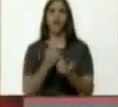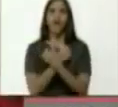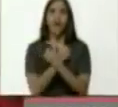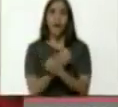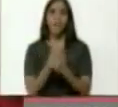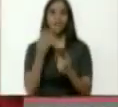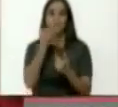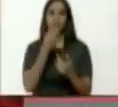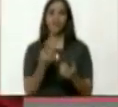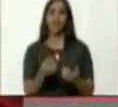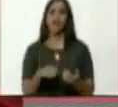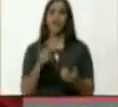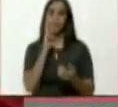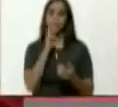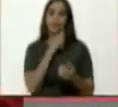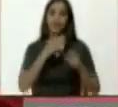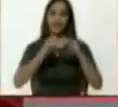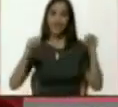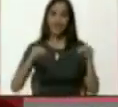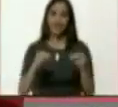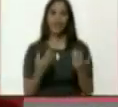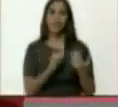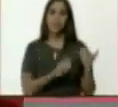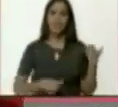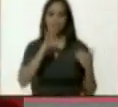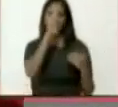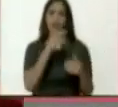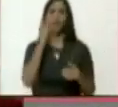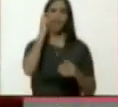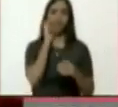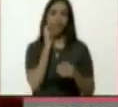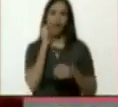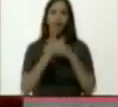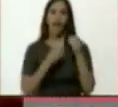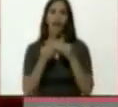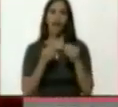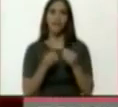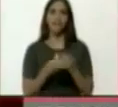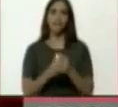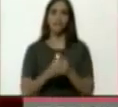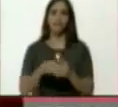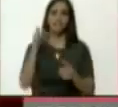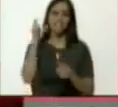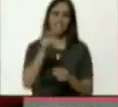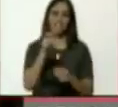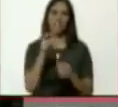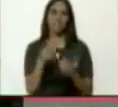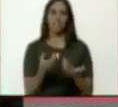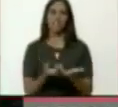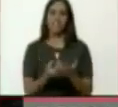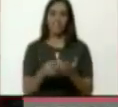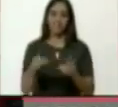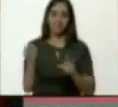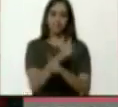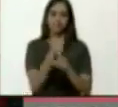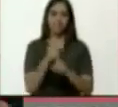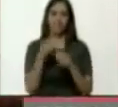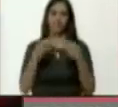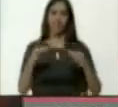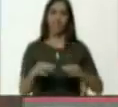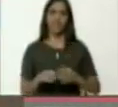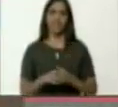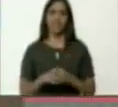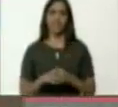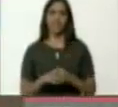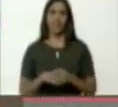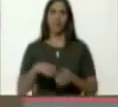hermosa Pachamama y Bolsonaro como buen fascista ejecuta crímenes de esa naturaleza. Chavo, no, yo no me acala más esa.